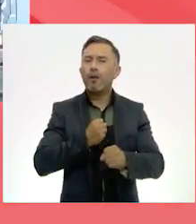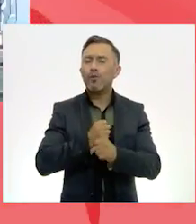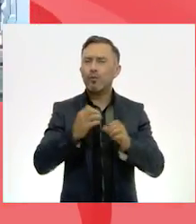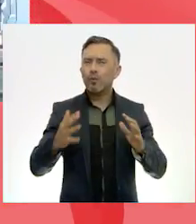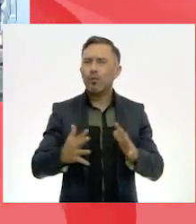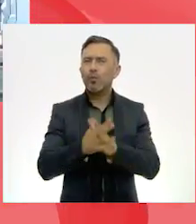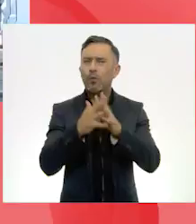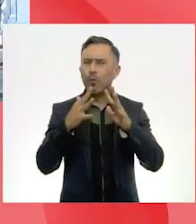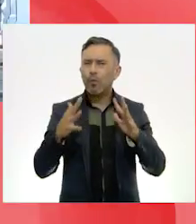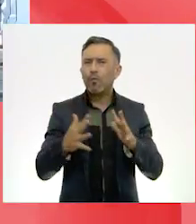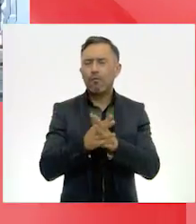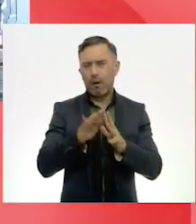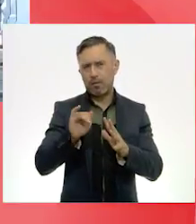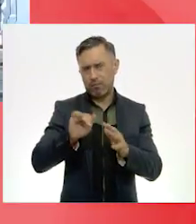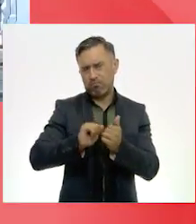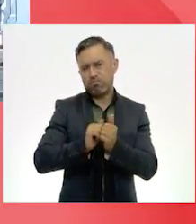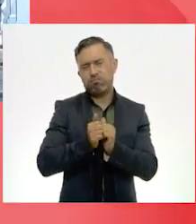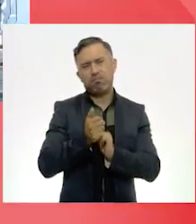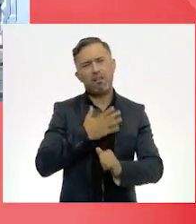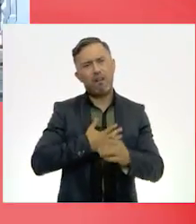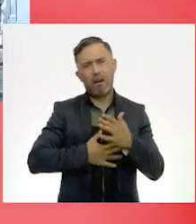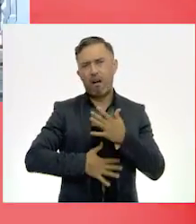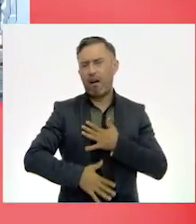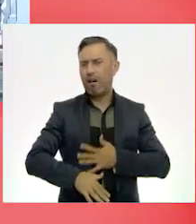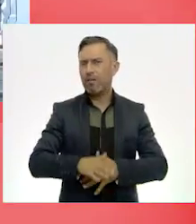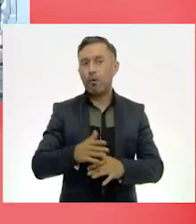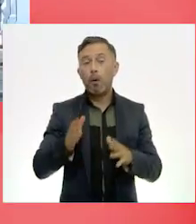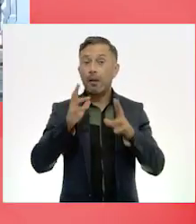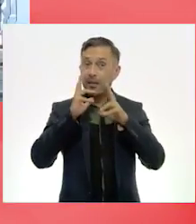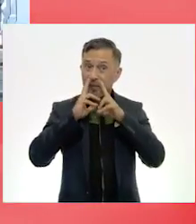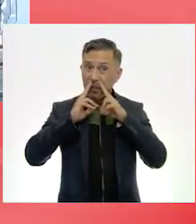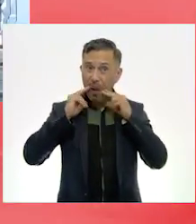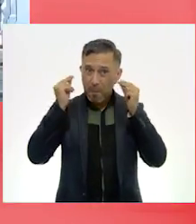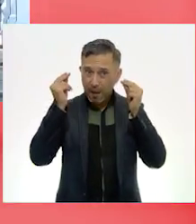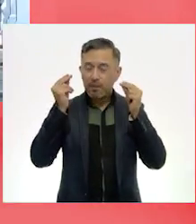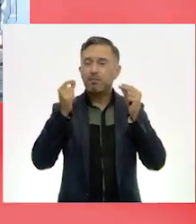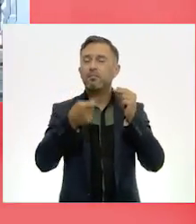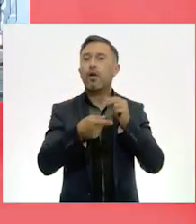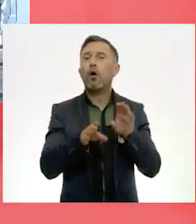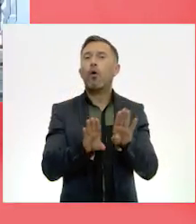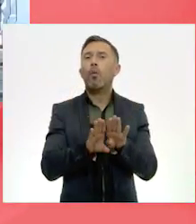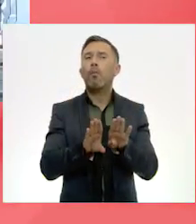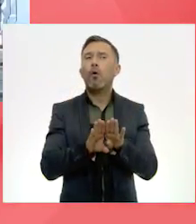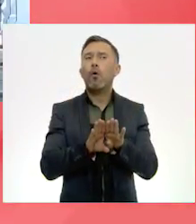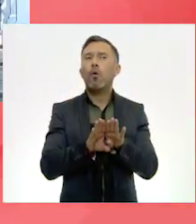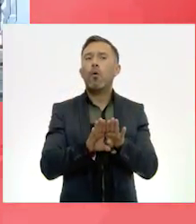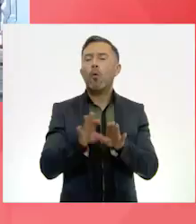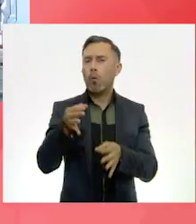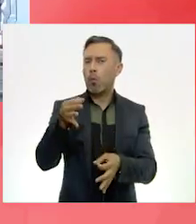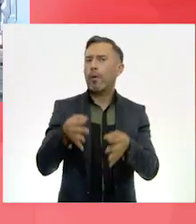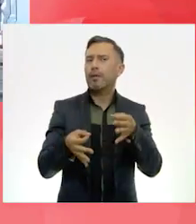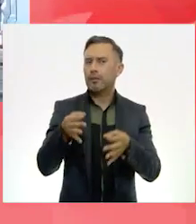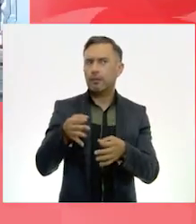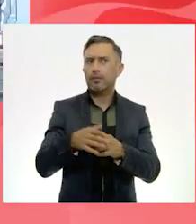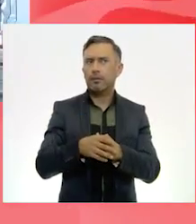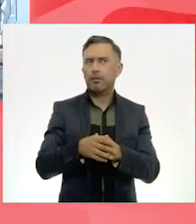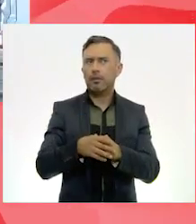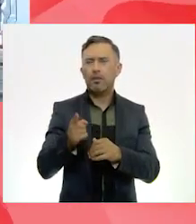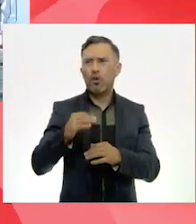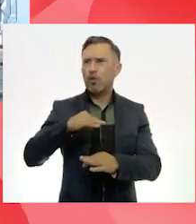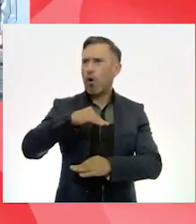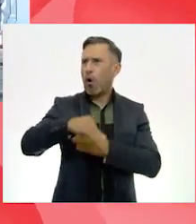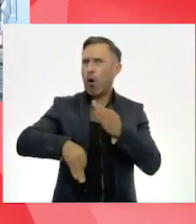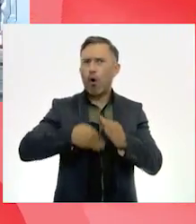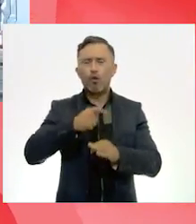pues sí, es desgastante. Entonces, Emiliano Zapata de alguna manera se convierte también en juez, o sea, lo buscan para absolutamente